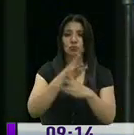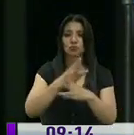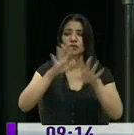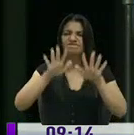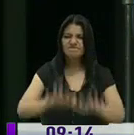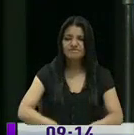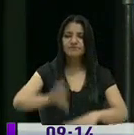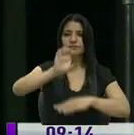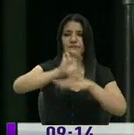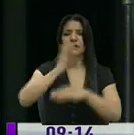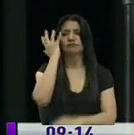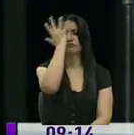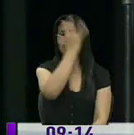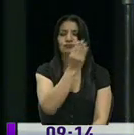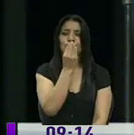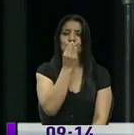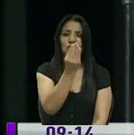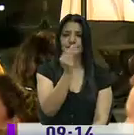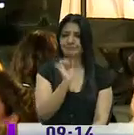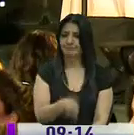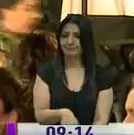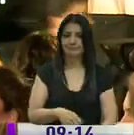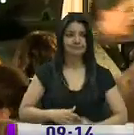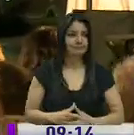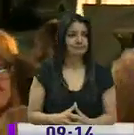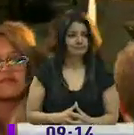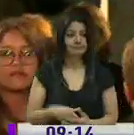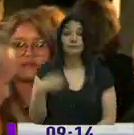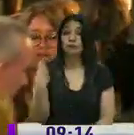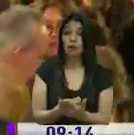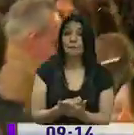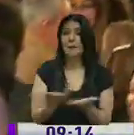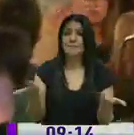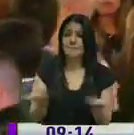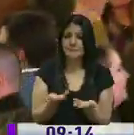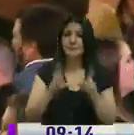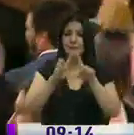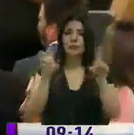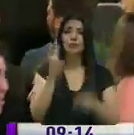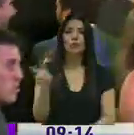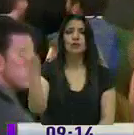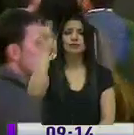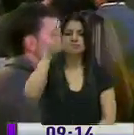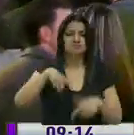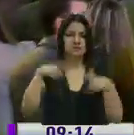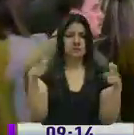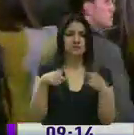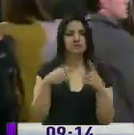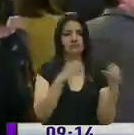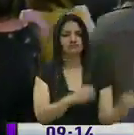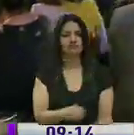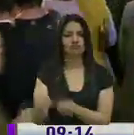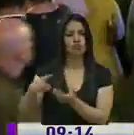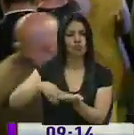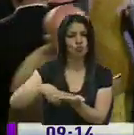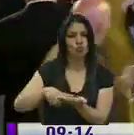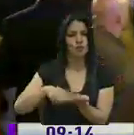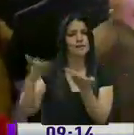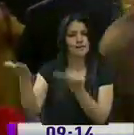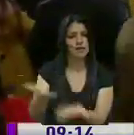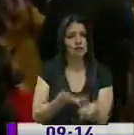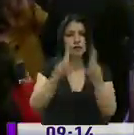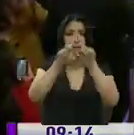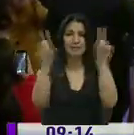de nuestro ecuador los compradores son operadores turísticos mayoristas organizadores de reuniones y empresas de